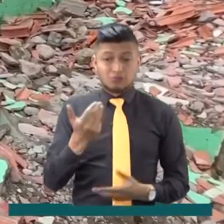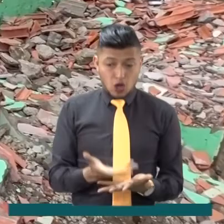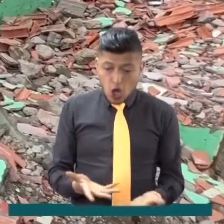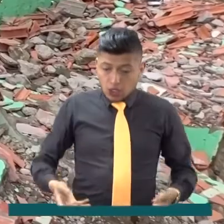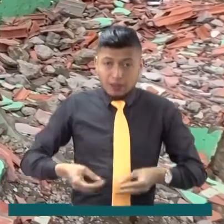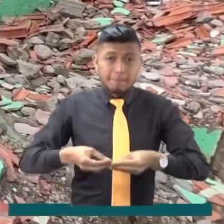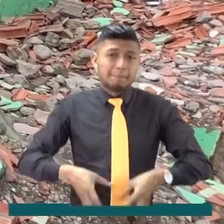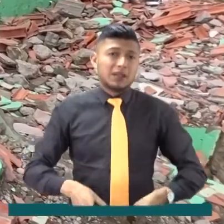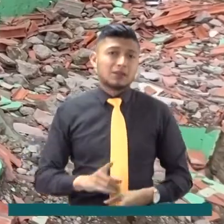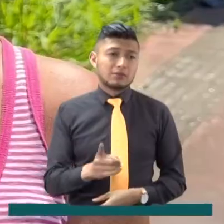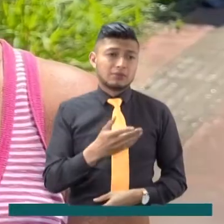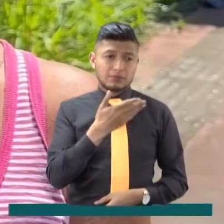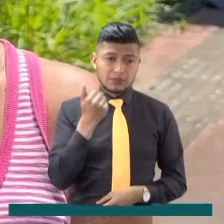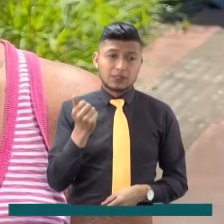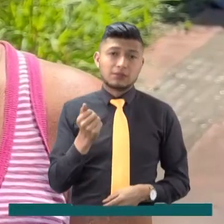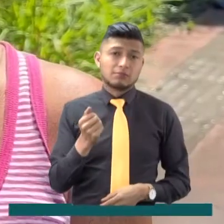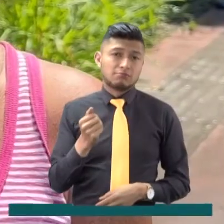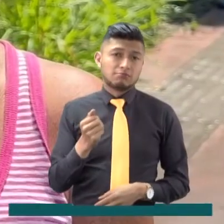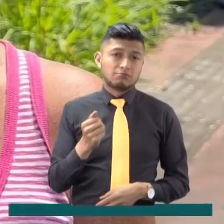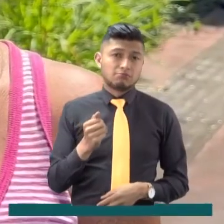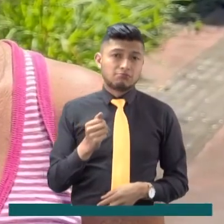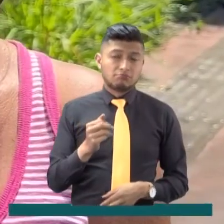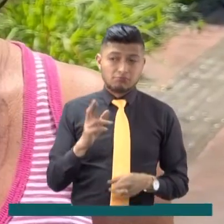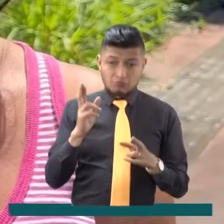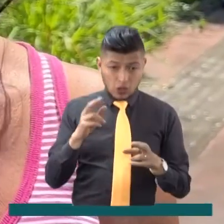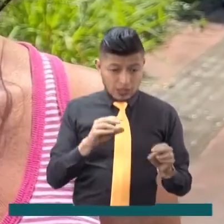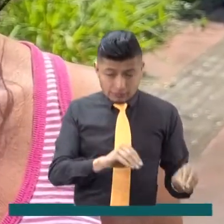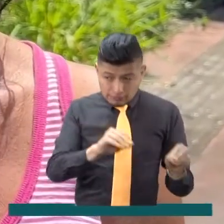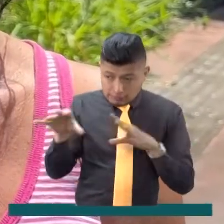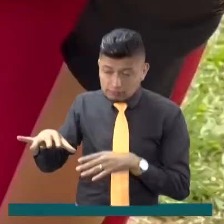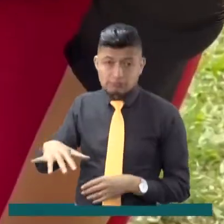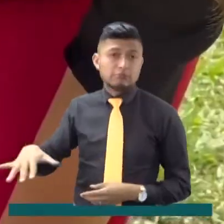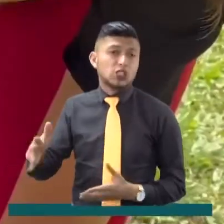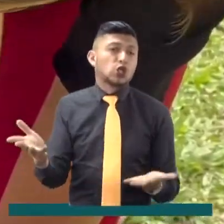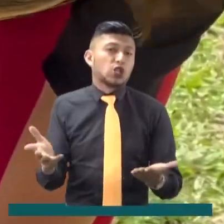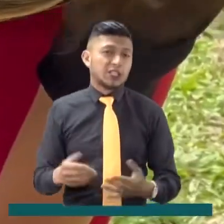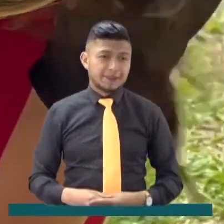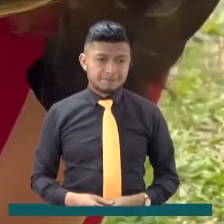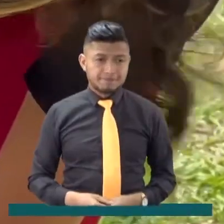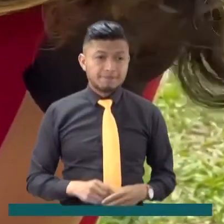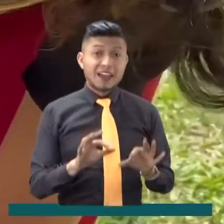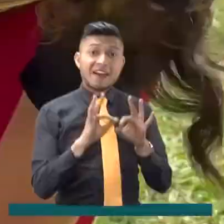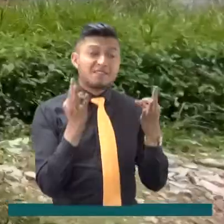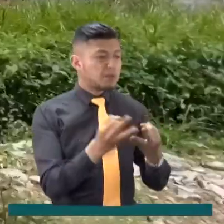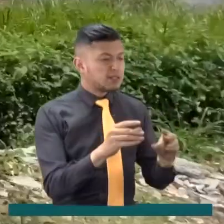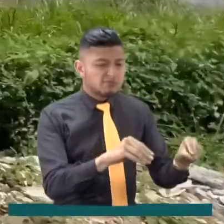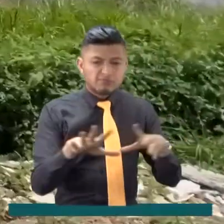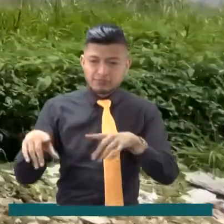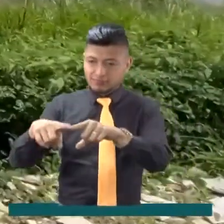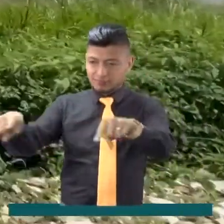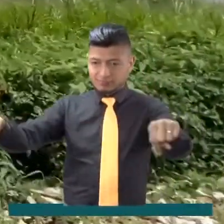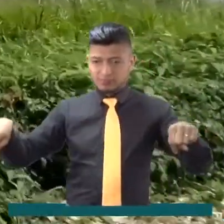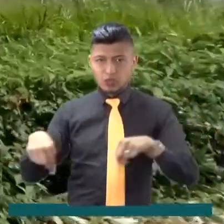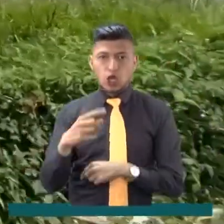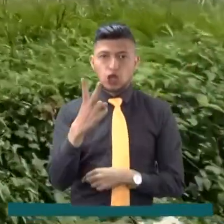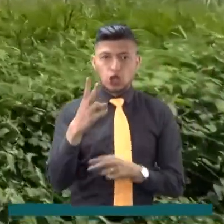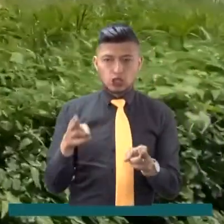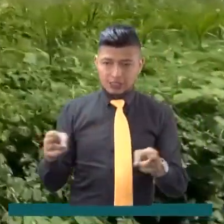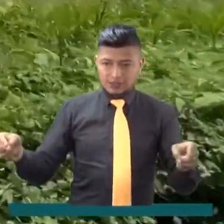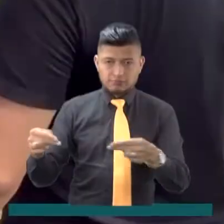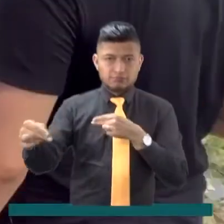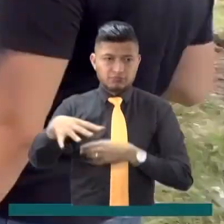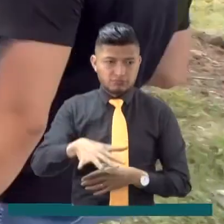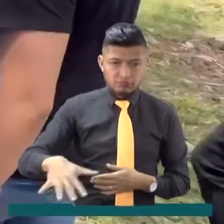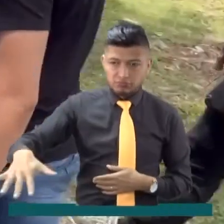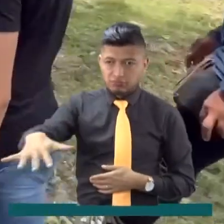pierda uno las cosas y eso, que salga la convocatoria, buscar para dónde irnos. Las familias beneficiadas serán reubicadas en un predio de más de 2